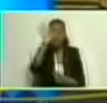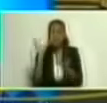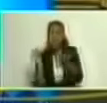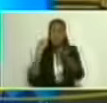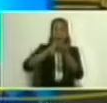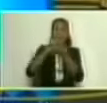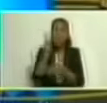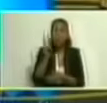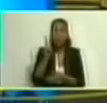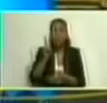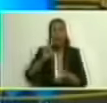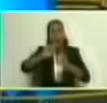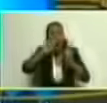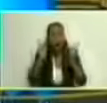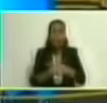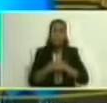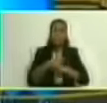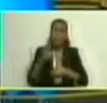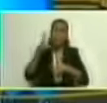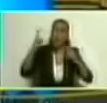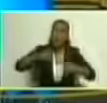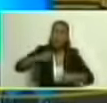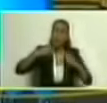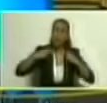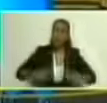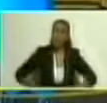por los grandes cambios de la humanidad,